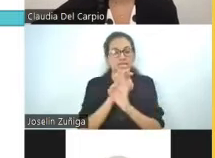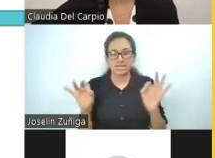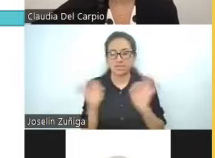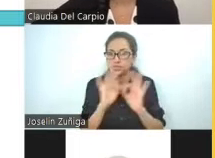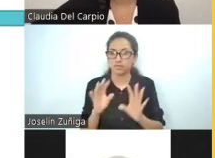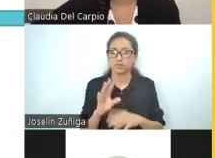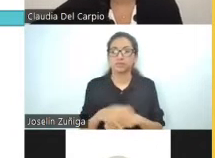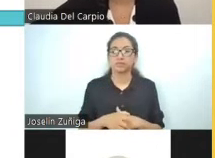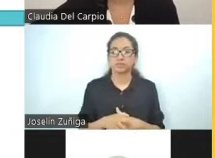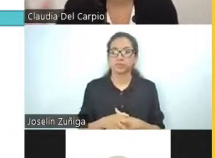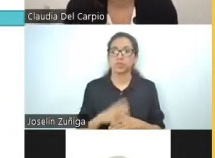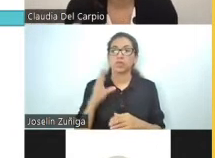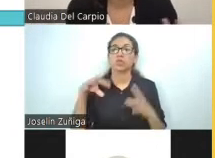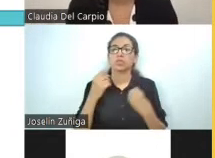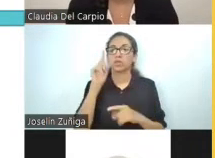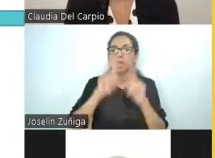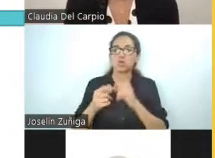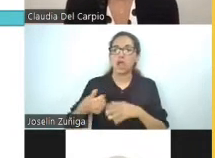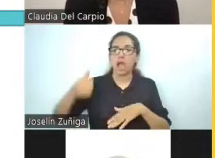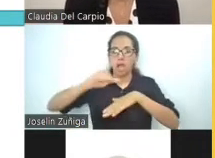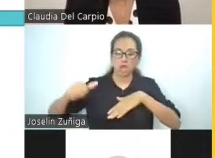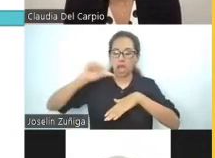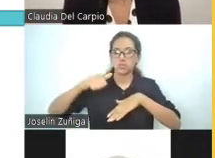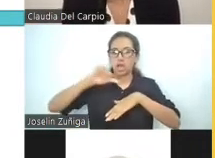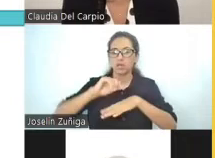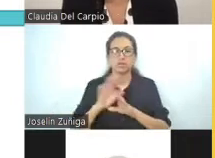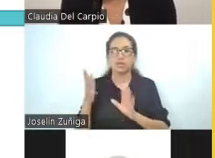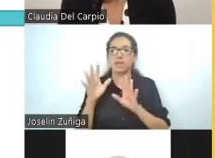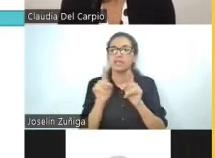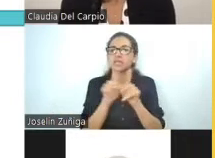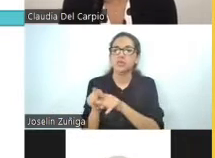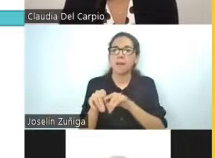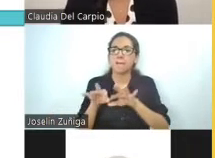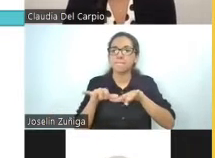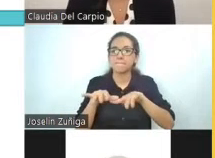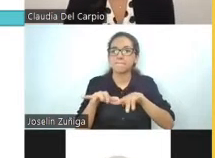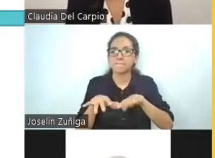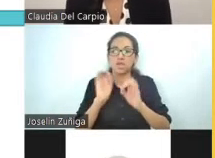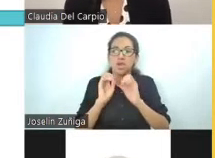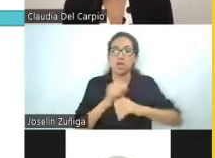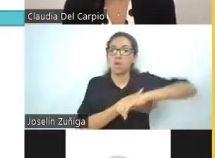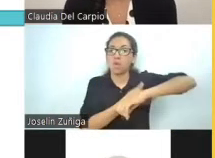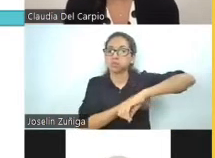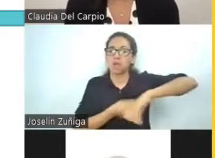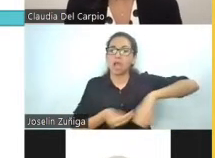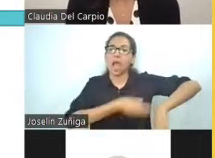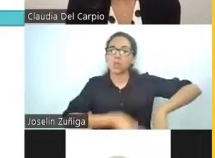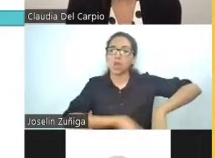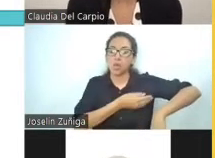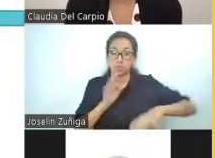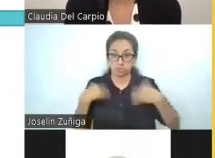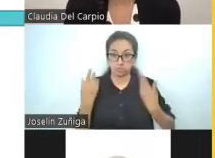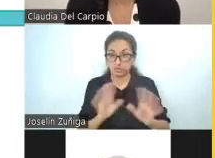hacemos solamente con agua. Es como lavarnos los pies solo con agua o lavarnos las axilas solo con agua. Lavarnos